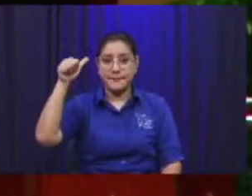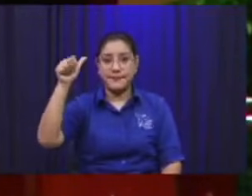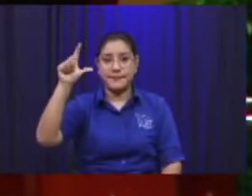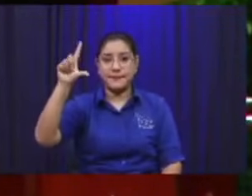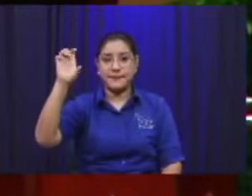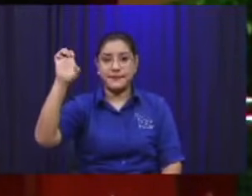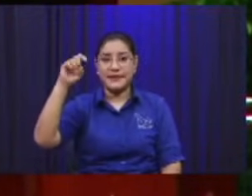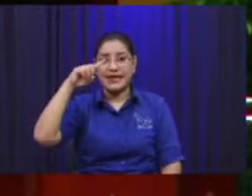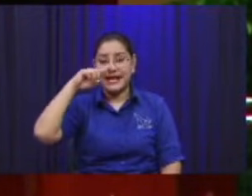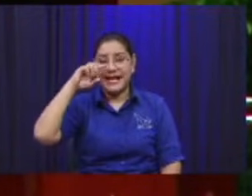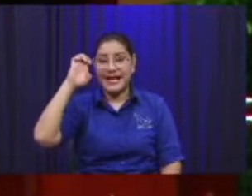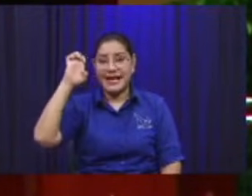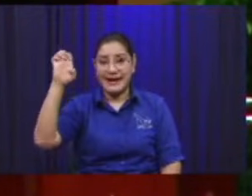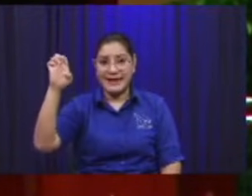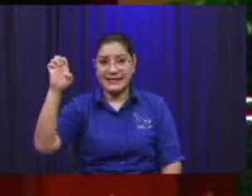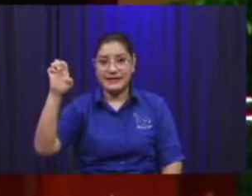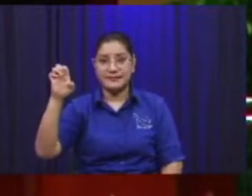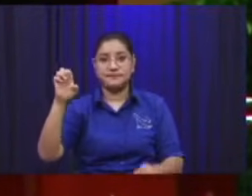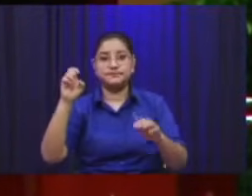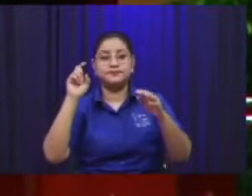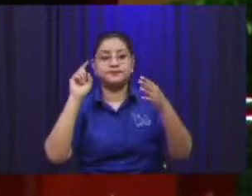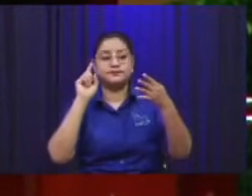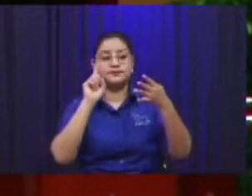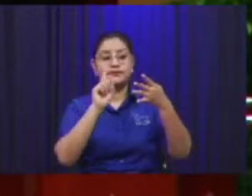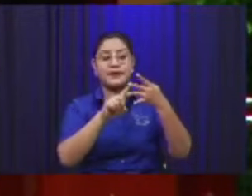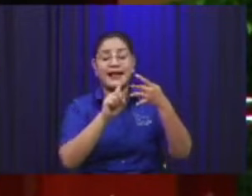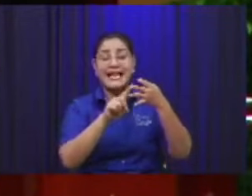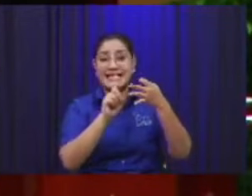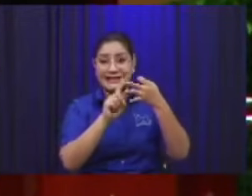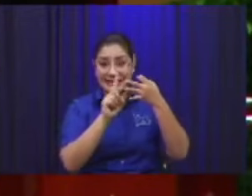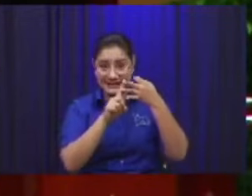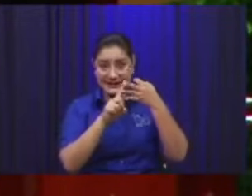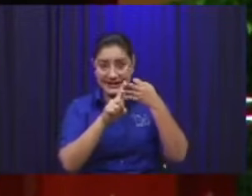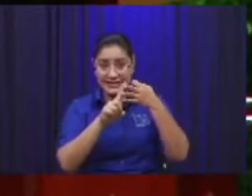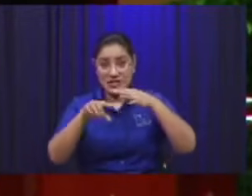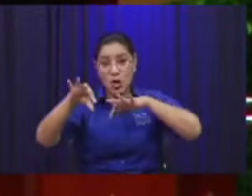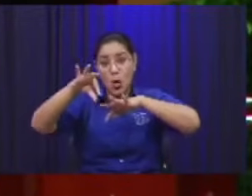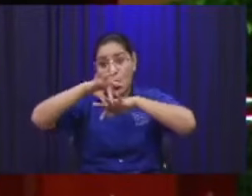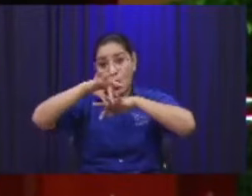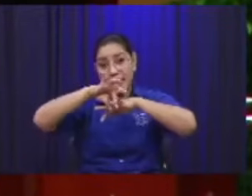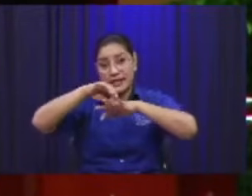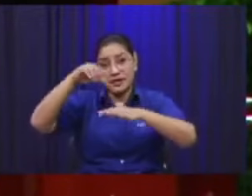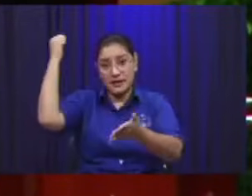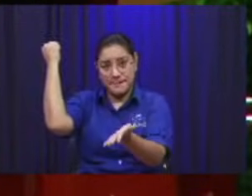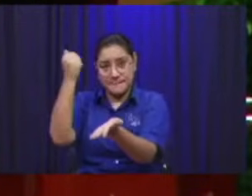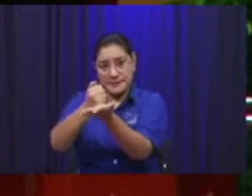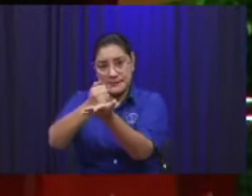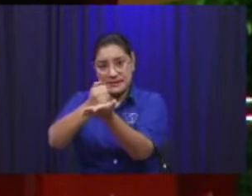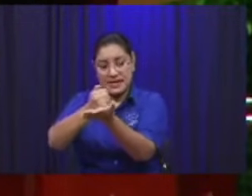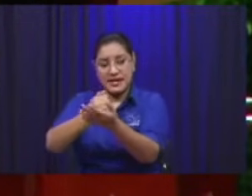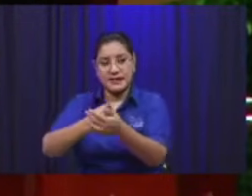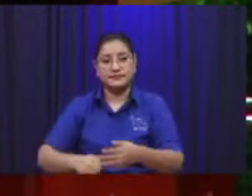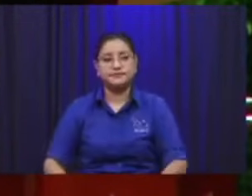siempre en la misma línea de anjou ya no de compromisos sino que un anillo de sellar